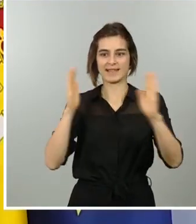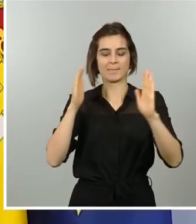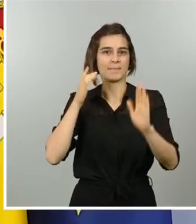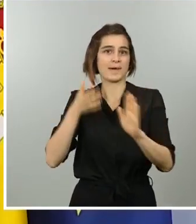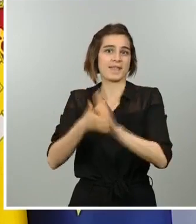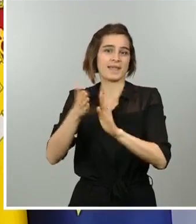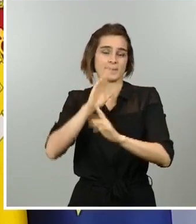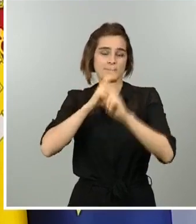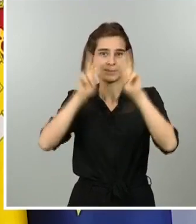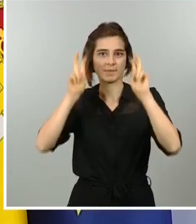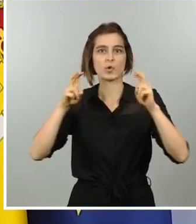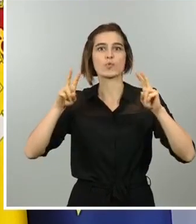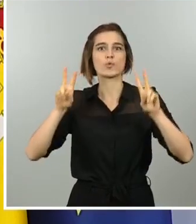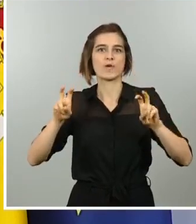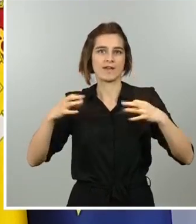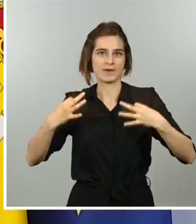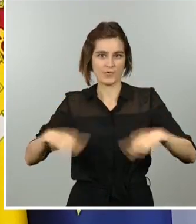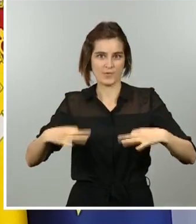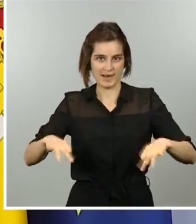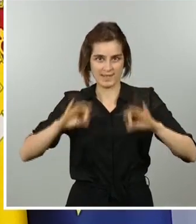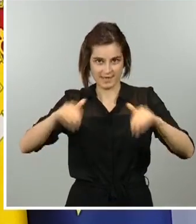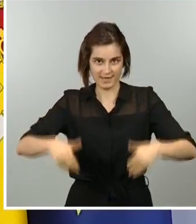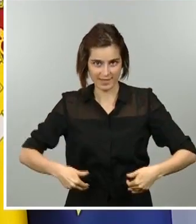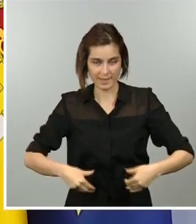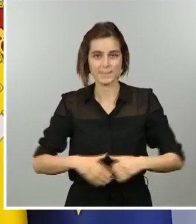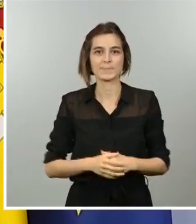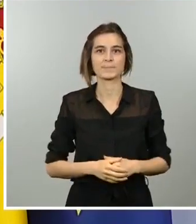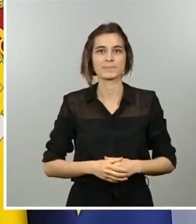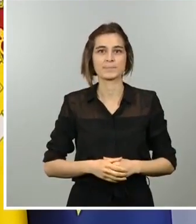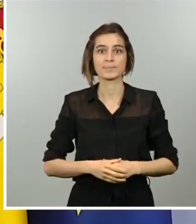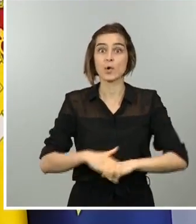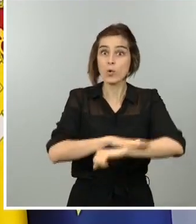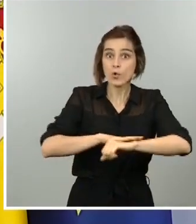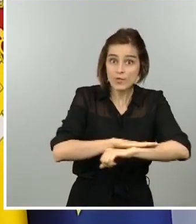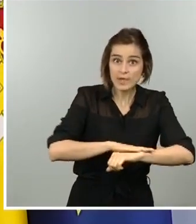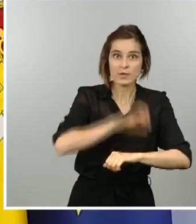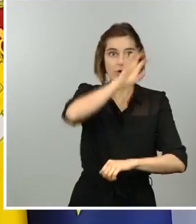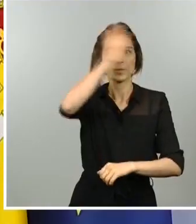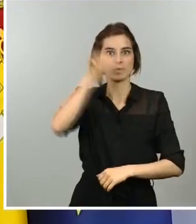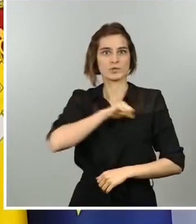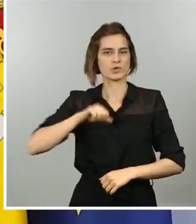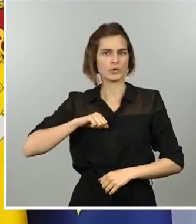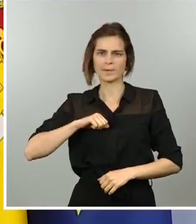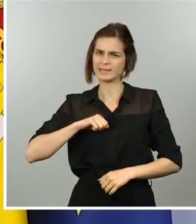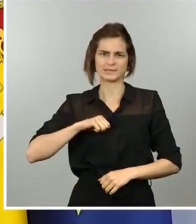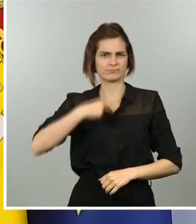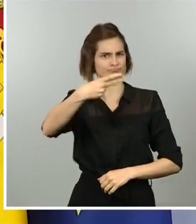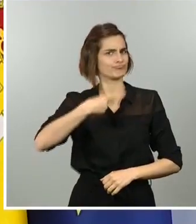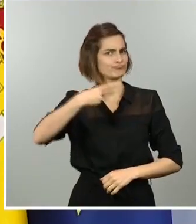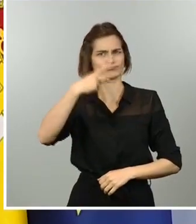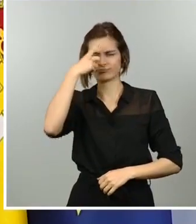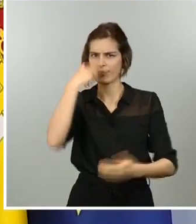normalidad. El Gobierno y las comunidades autónomas actuarán siempre, han actuado y seguirán actuando bajo un principio de diálogo y de permanente colaboración